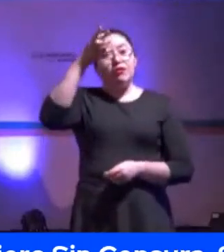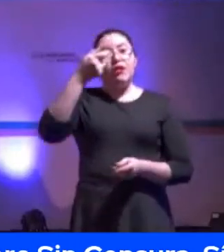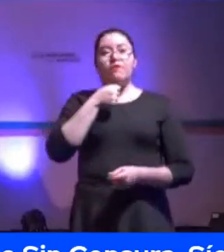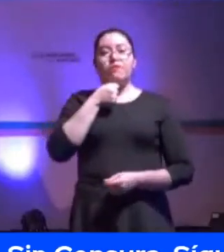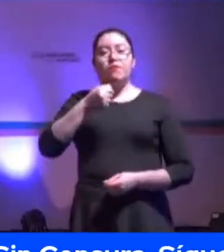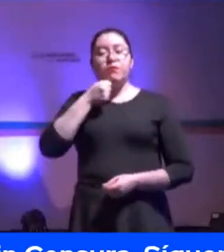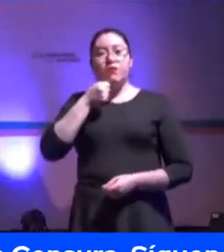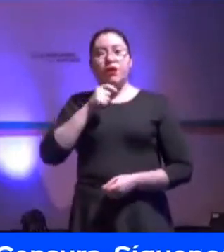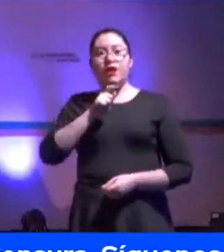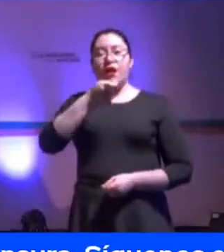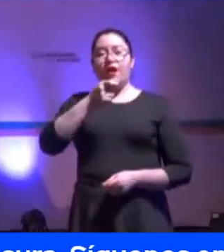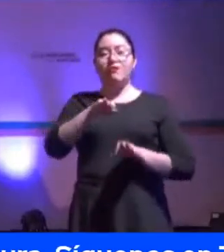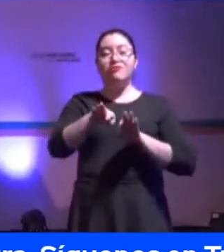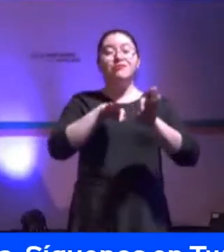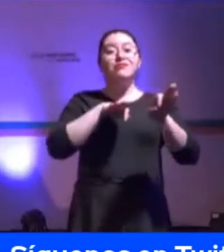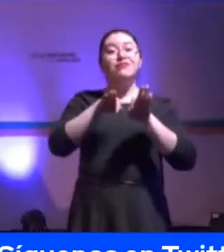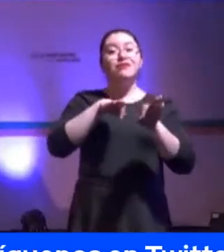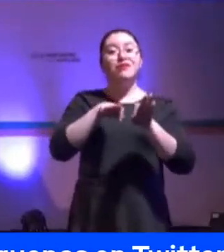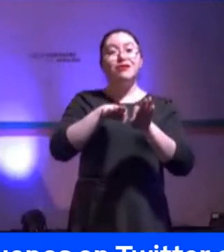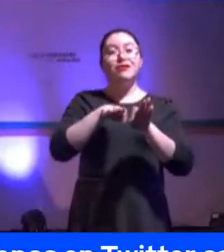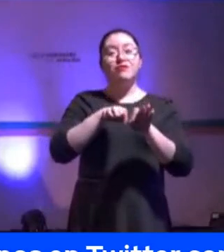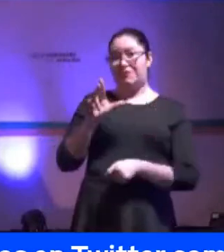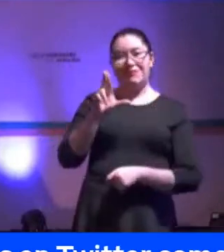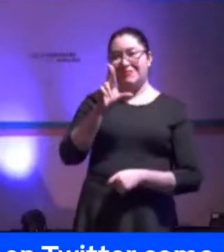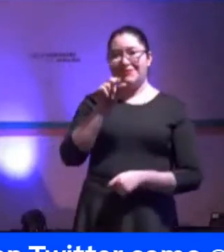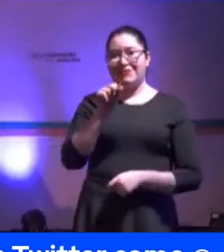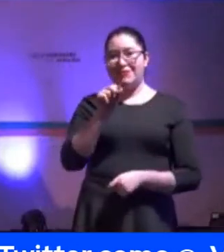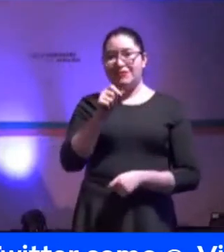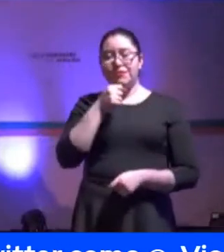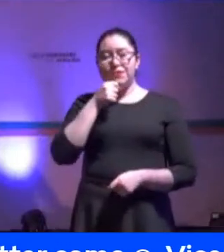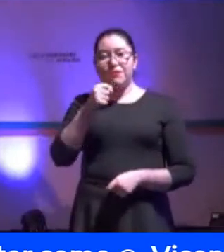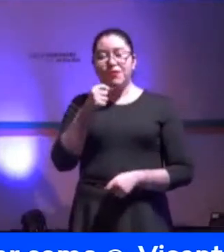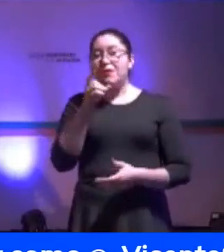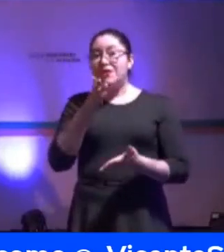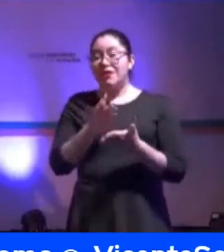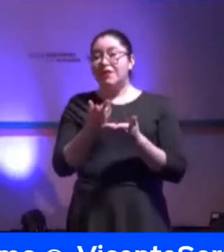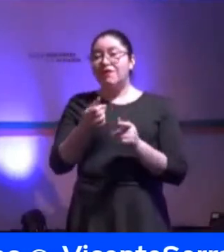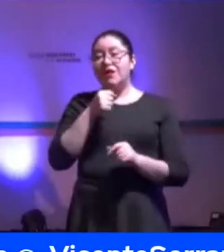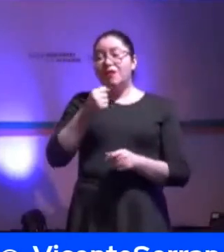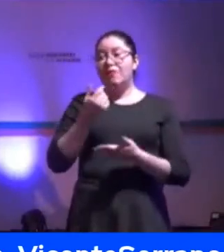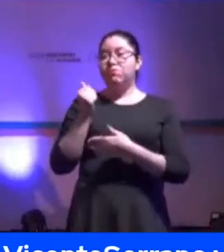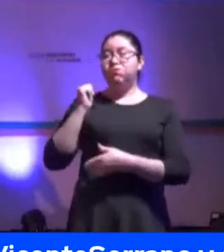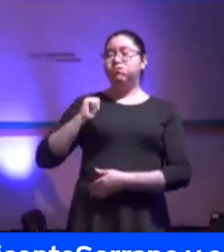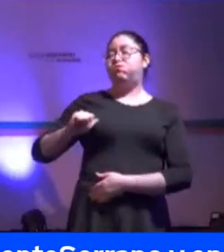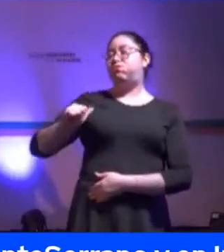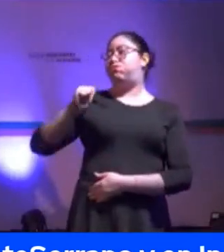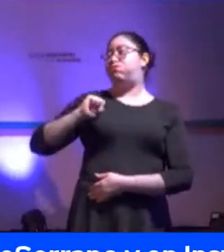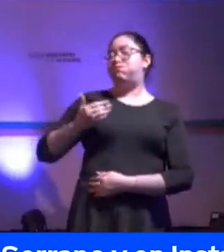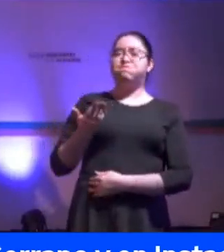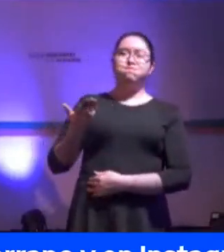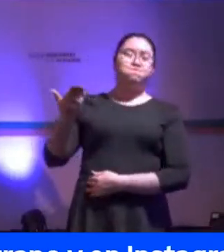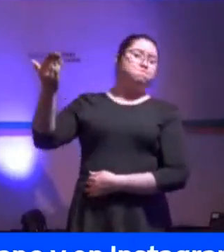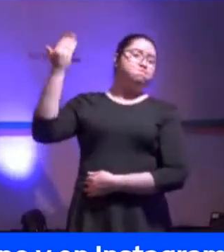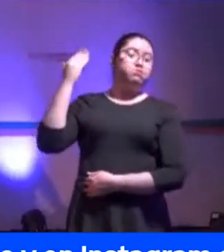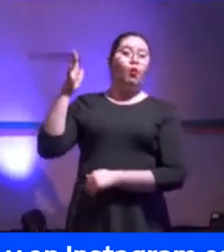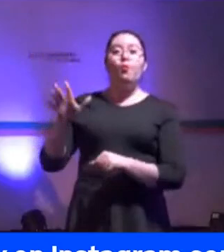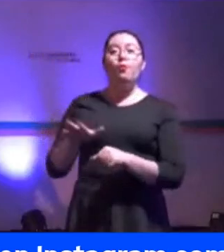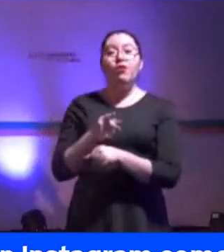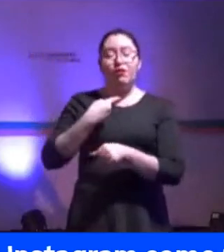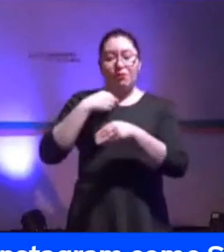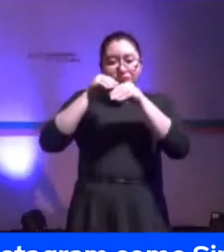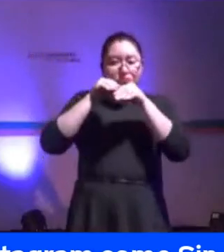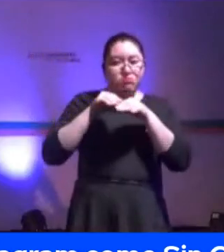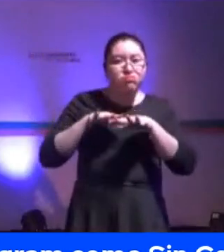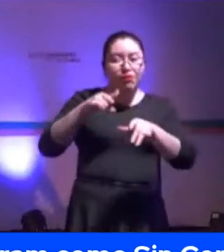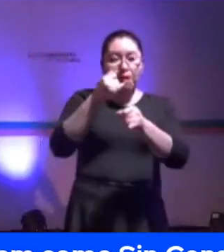oficio, no una profesión, y que el periodismo era uno de los oficios más viejos del mundo, porque la necesidad de informarse